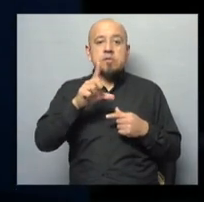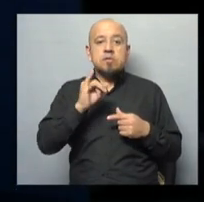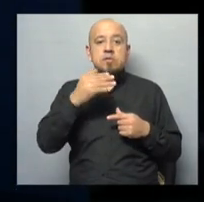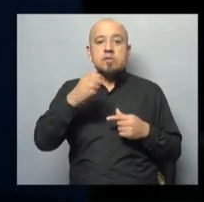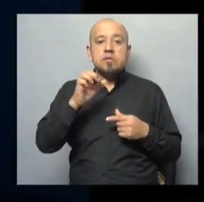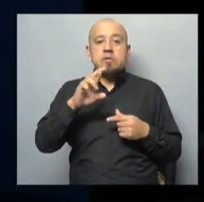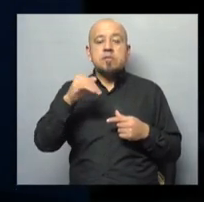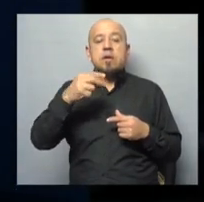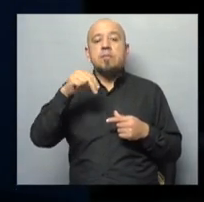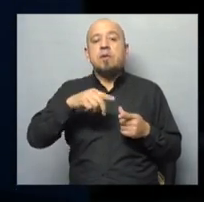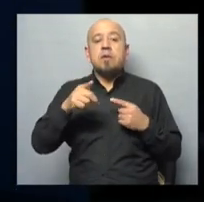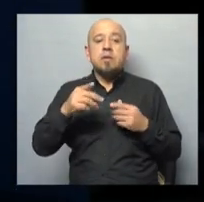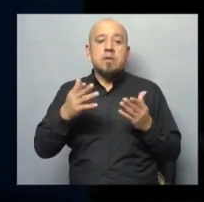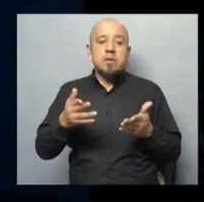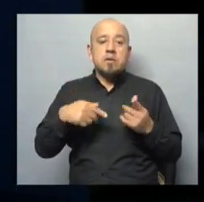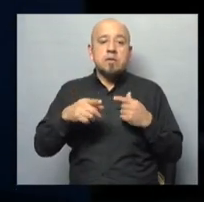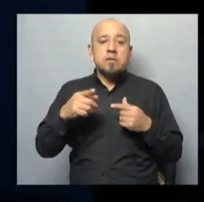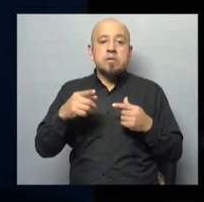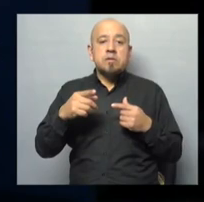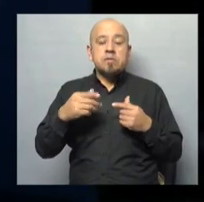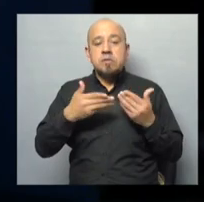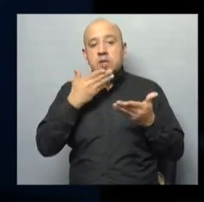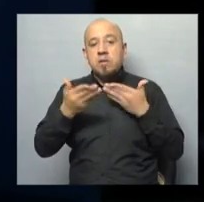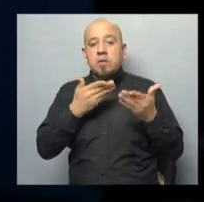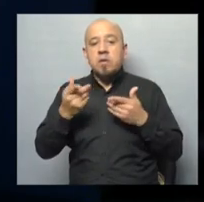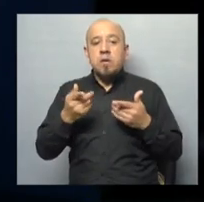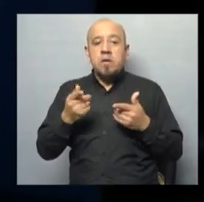mirar qué divino directora del coro